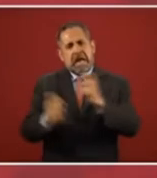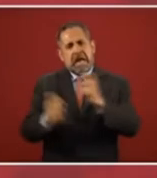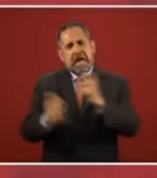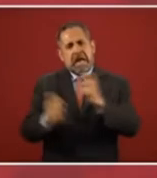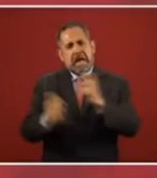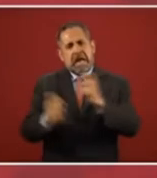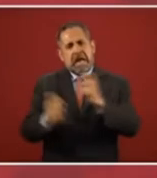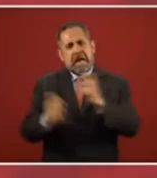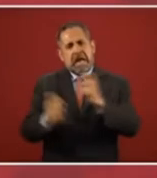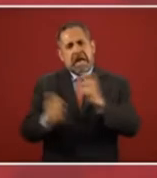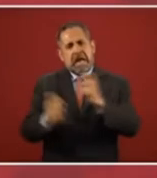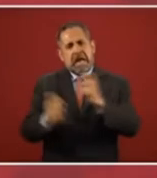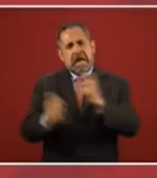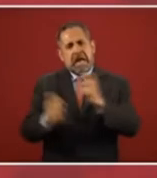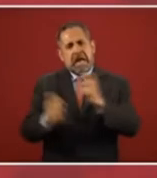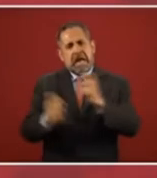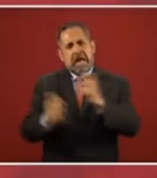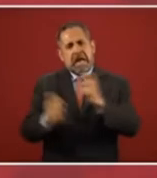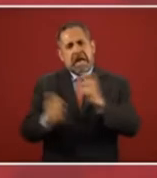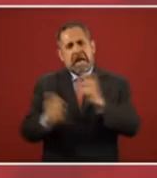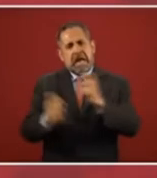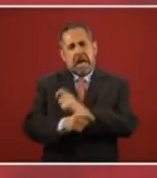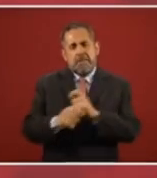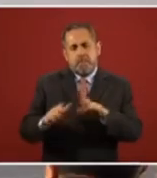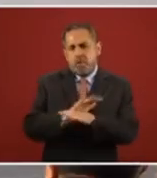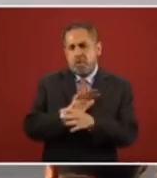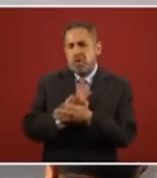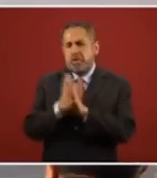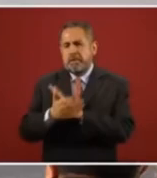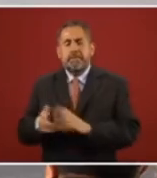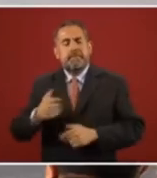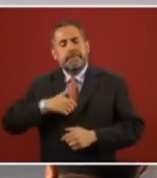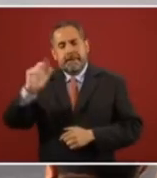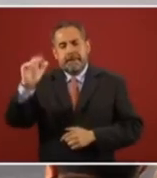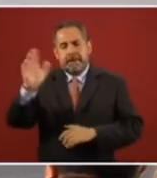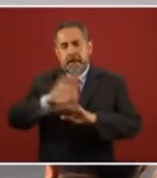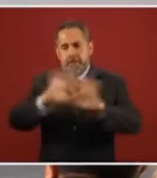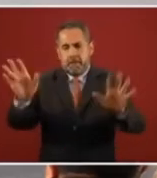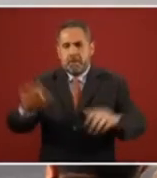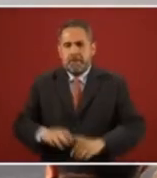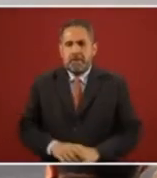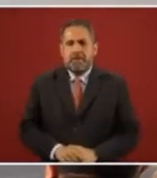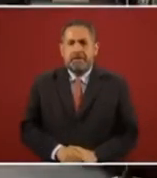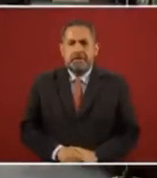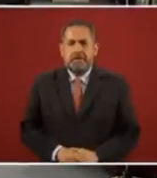coté changes está resuelta transformation es ya nos vamos